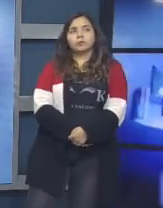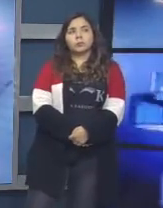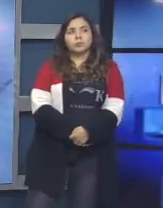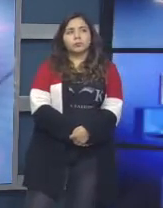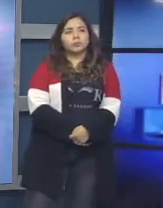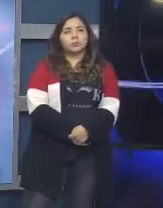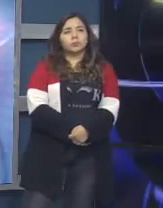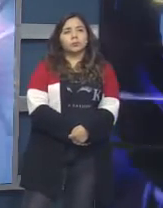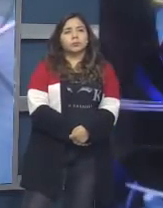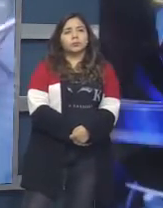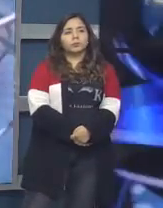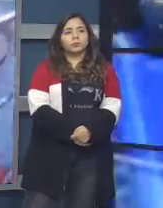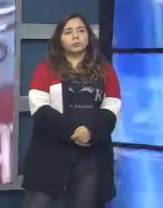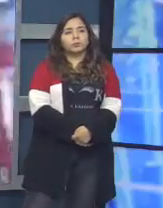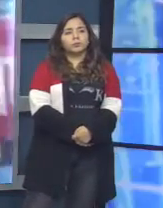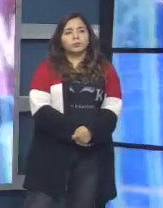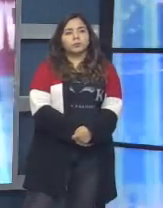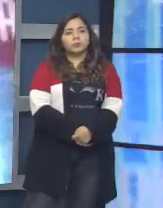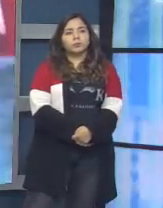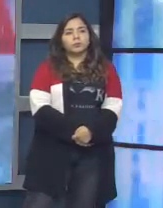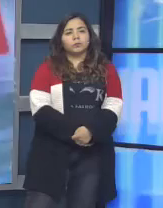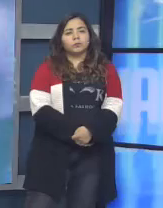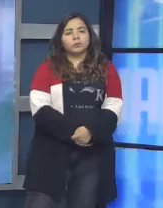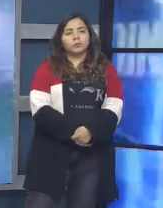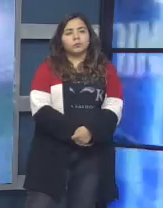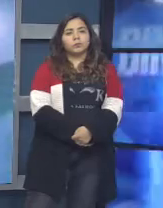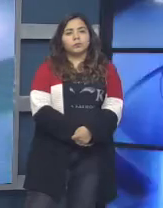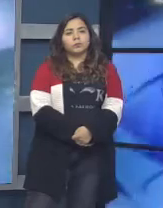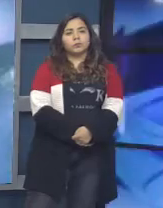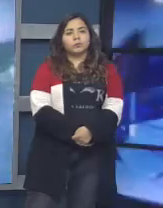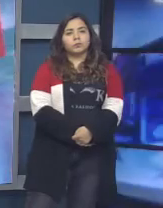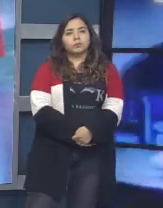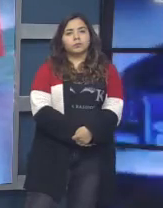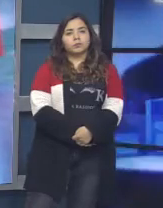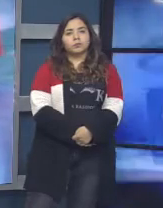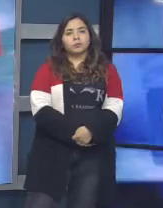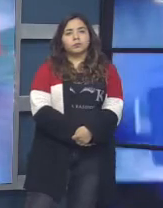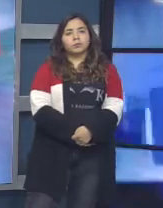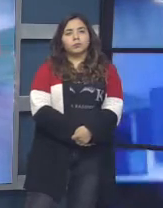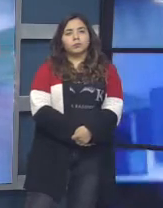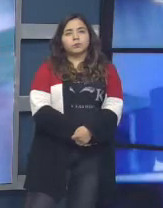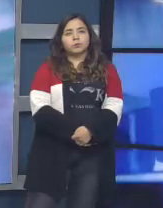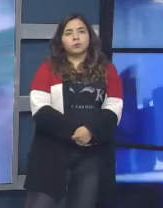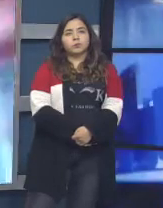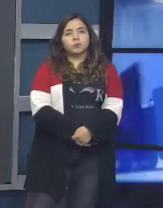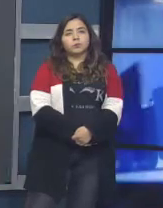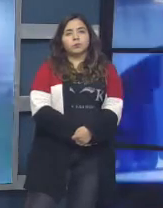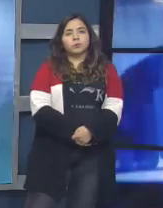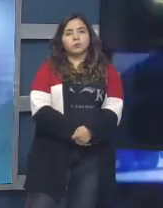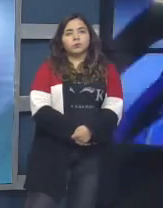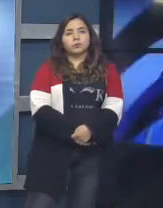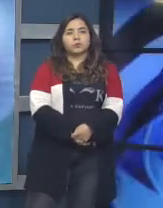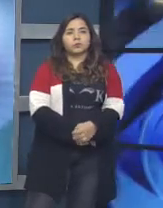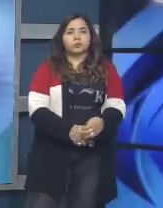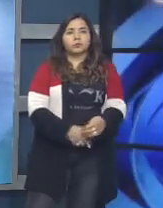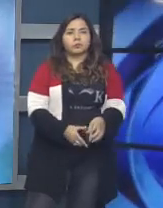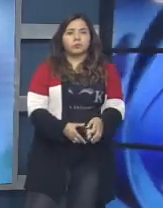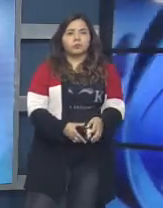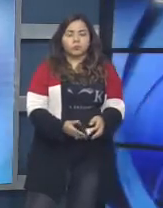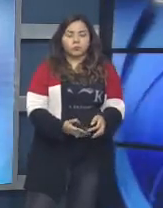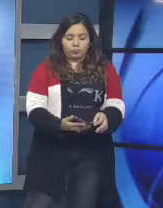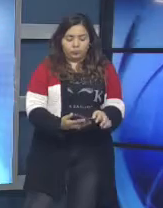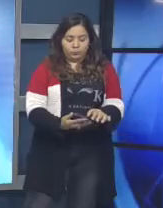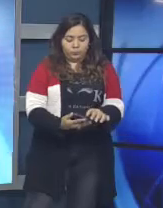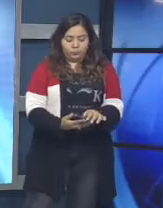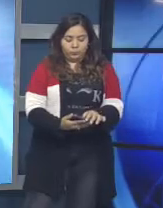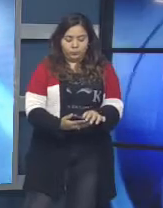podemos ofrecer genera mucha incertidumbre para nuestros clientes. Entonces, calculo que hasta que no tengamos